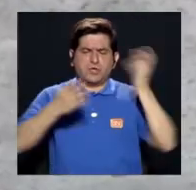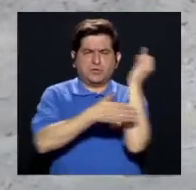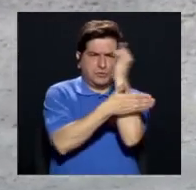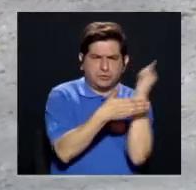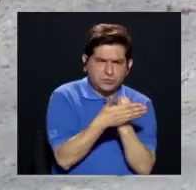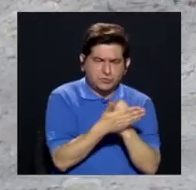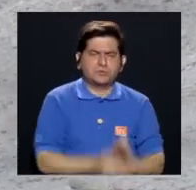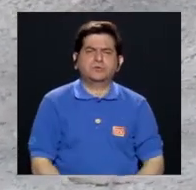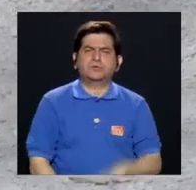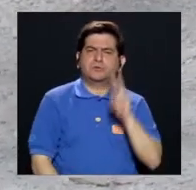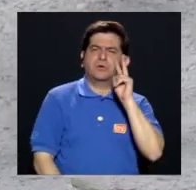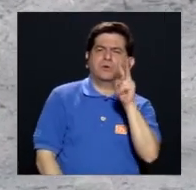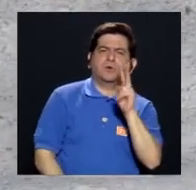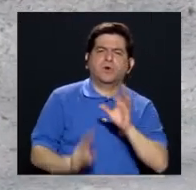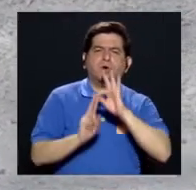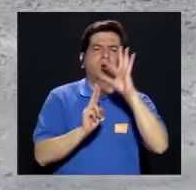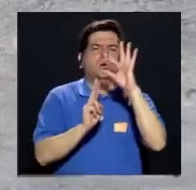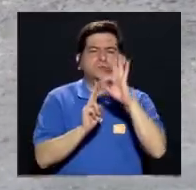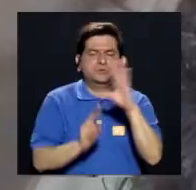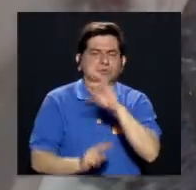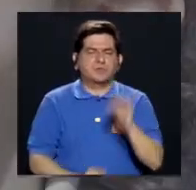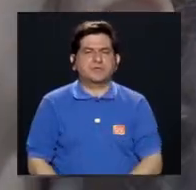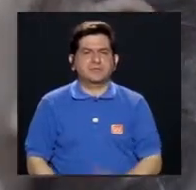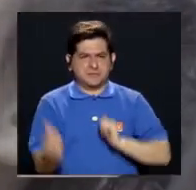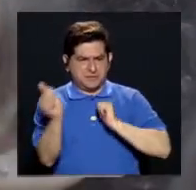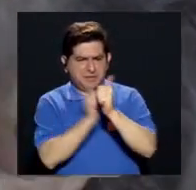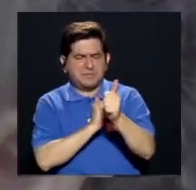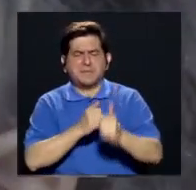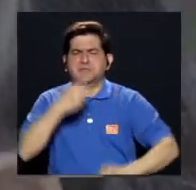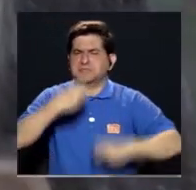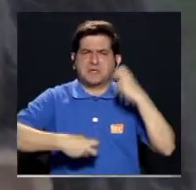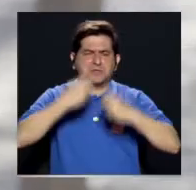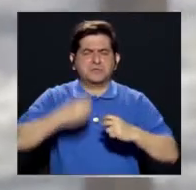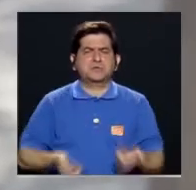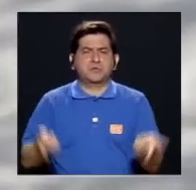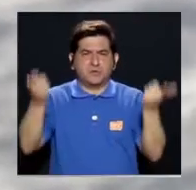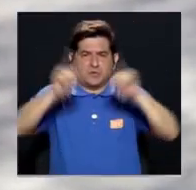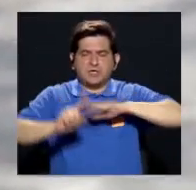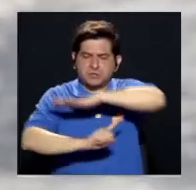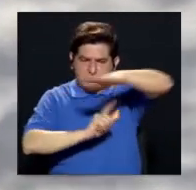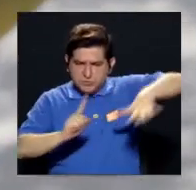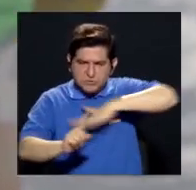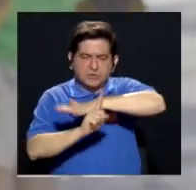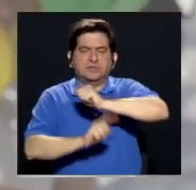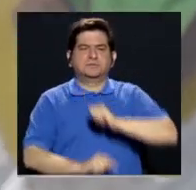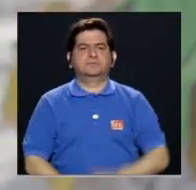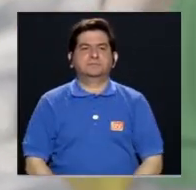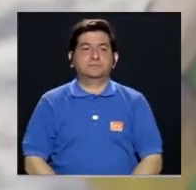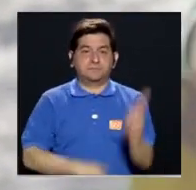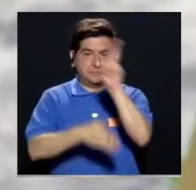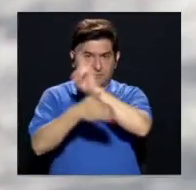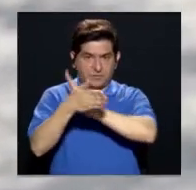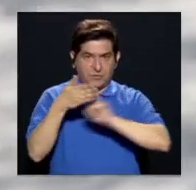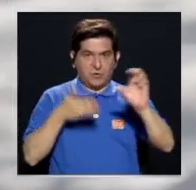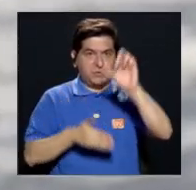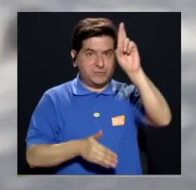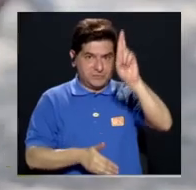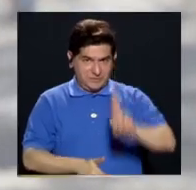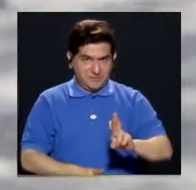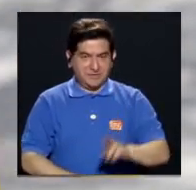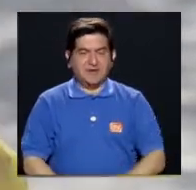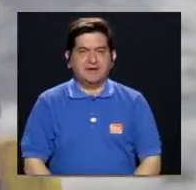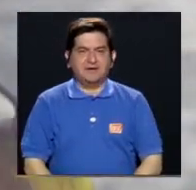vida, vislumbrando sus oportunidades y superando las dificultades que presenta su entorno. La Universidad de Costa